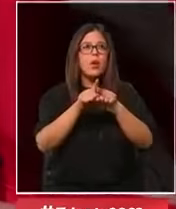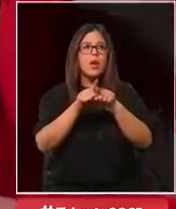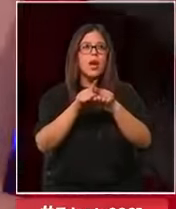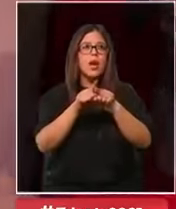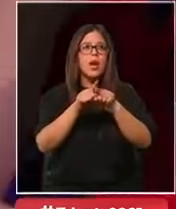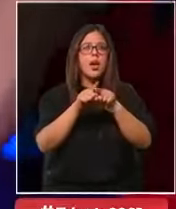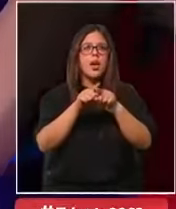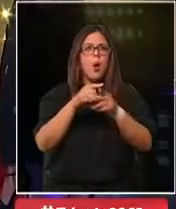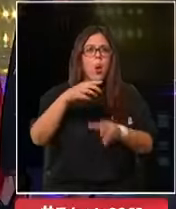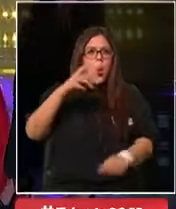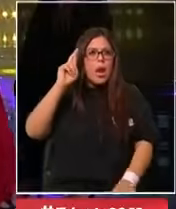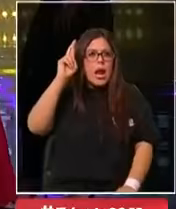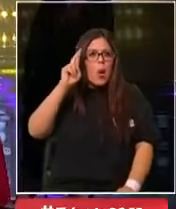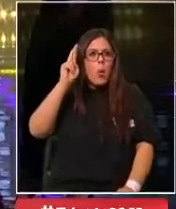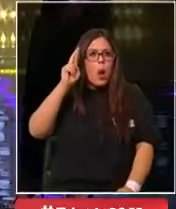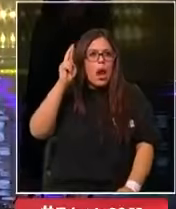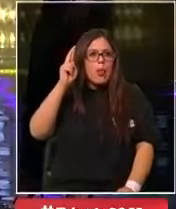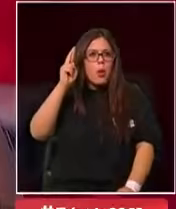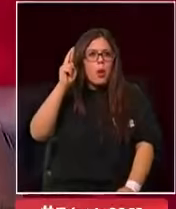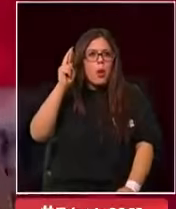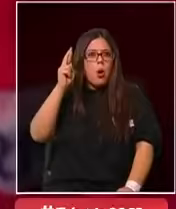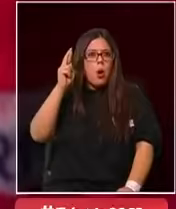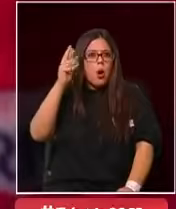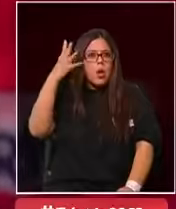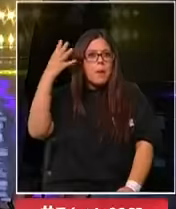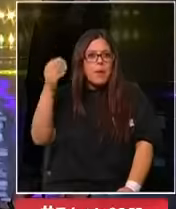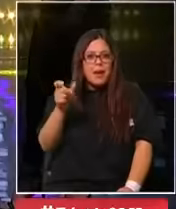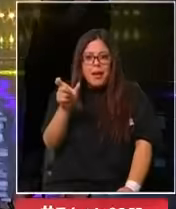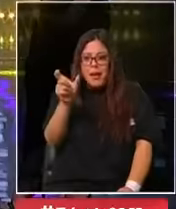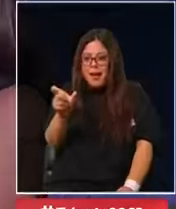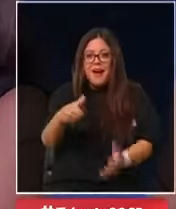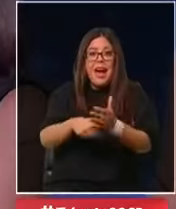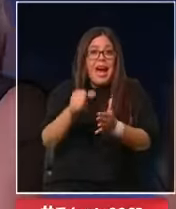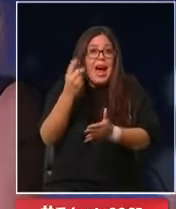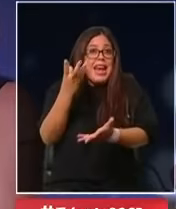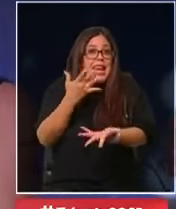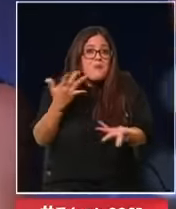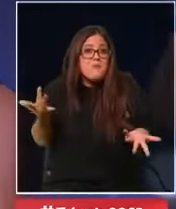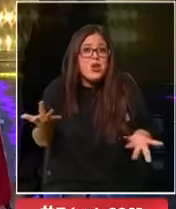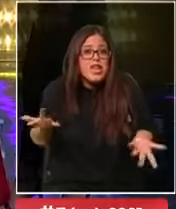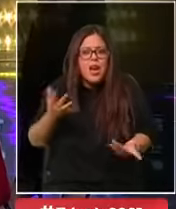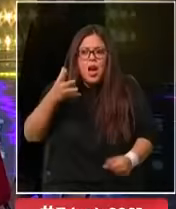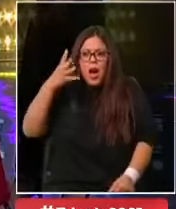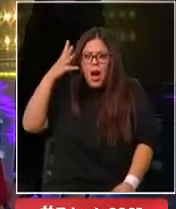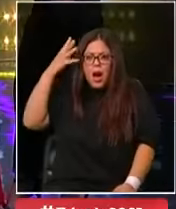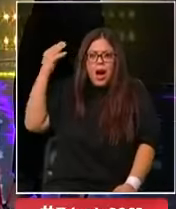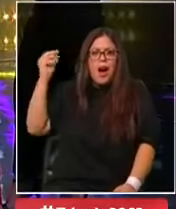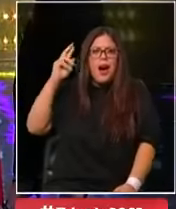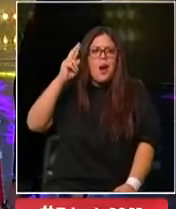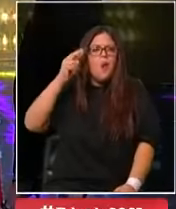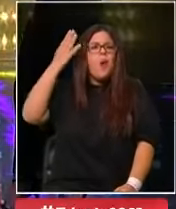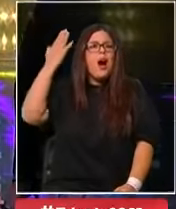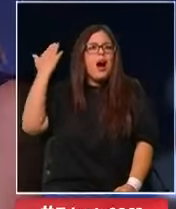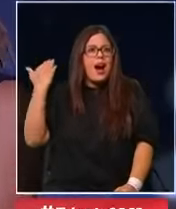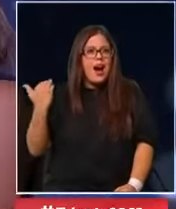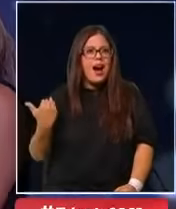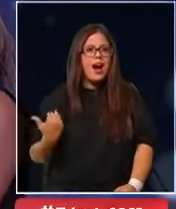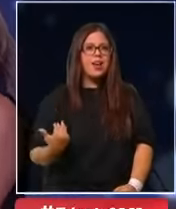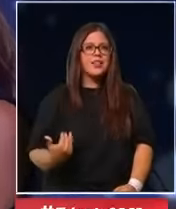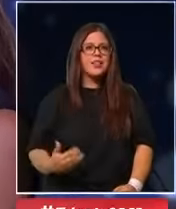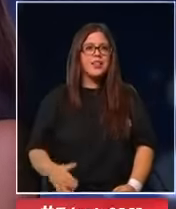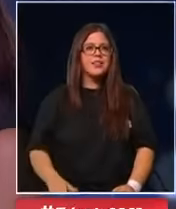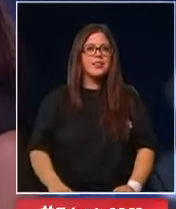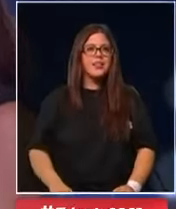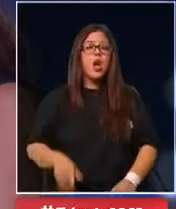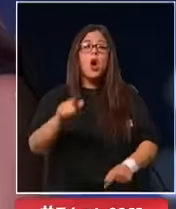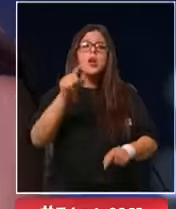de carnet? ¿Sí? ¿Sí? ¿Sí? Es masiva. No, han pasado 20 años. No, hay niños también. Oye,